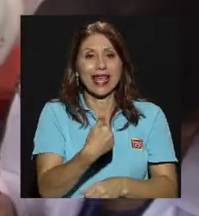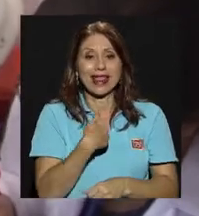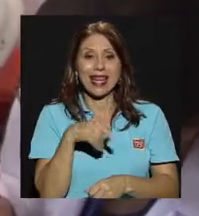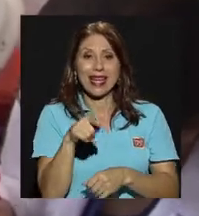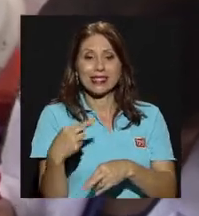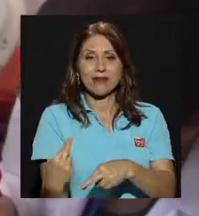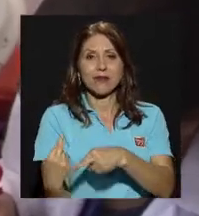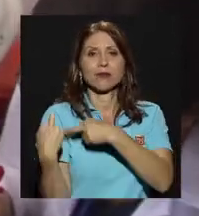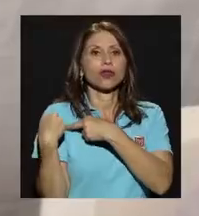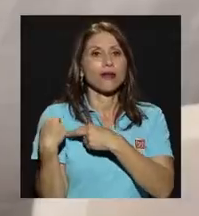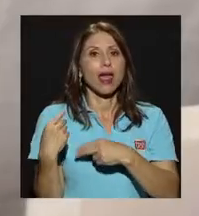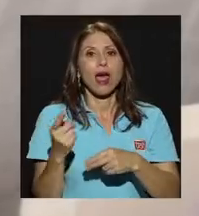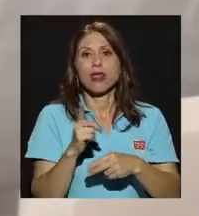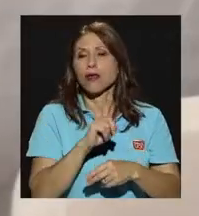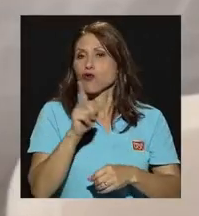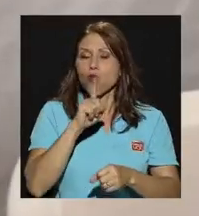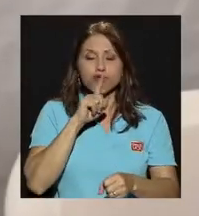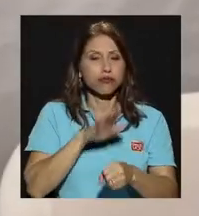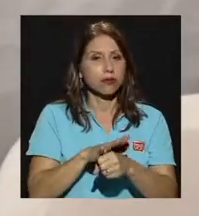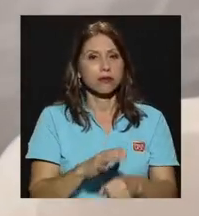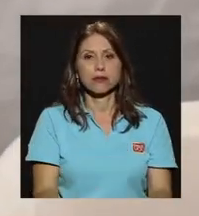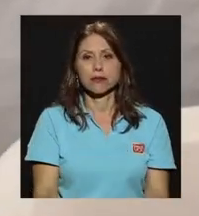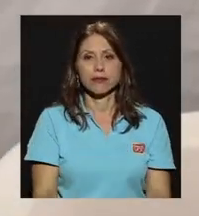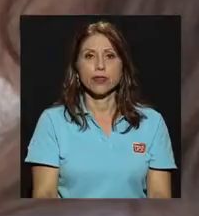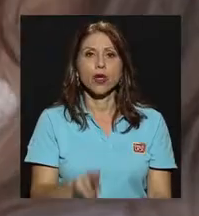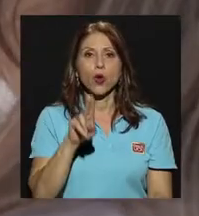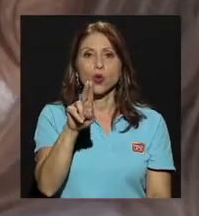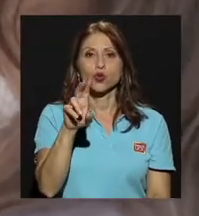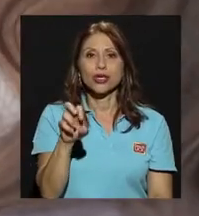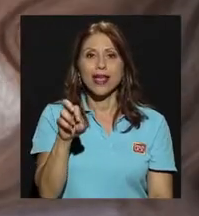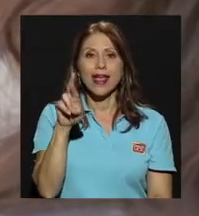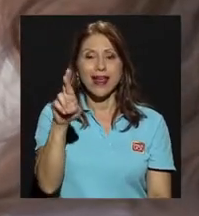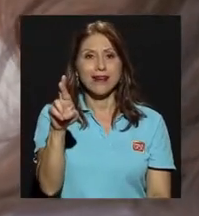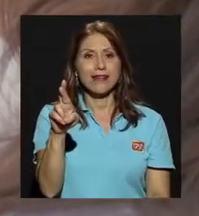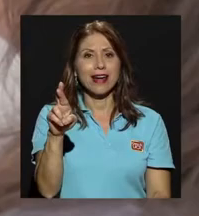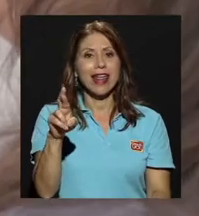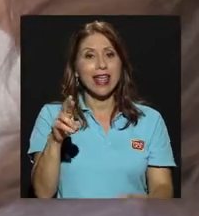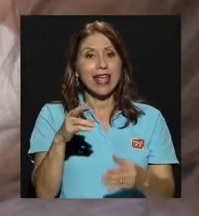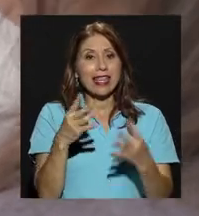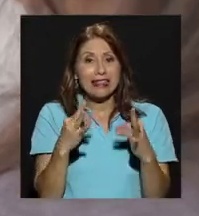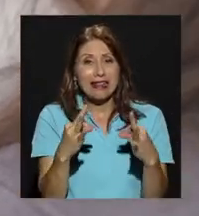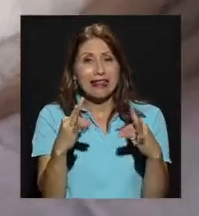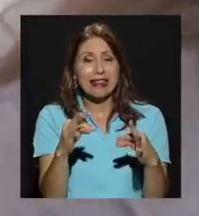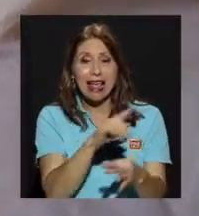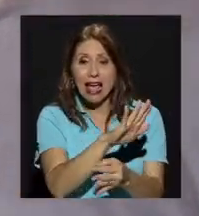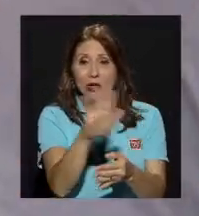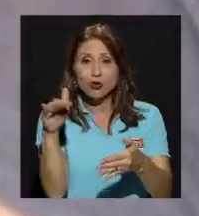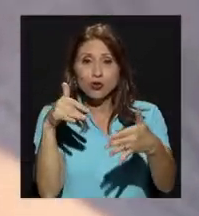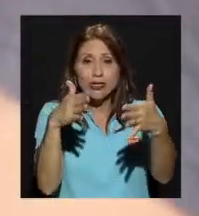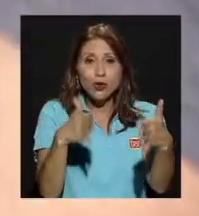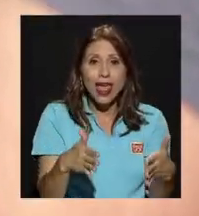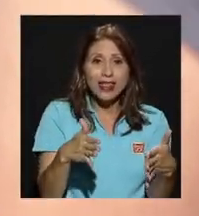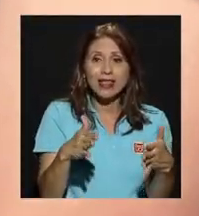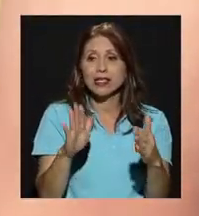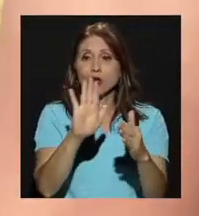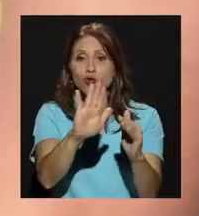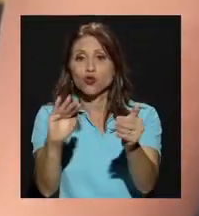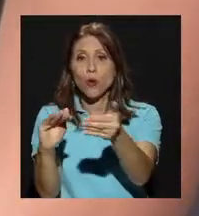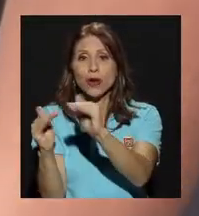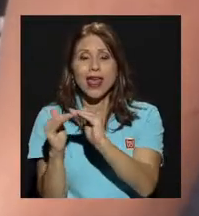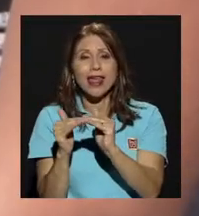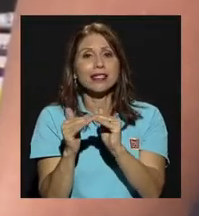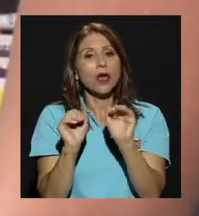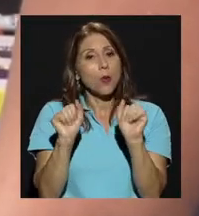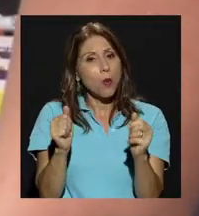esa responsabilidad, no la están cumpliendo. La UCR procura acercar a sus estudiantes y a las comunidades por medio